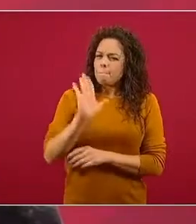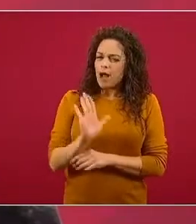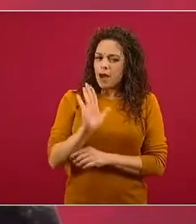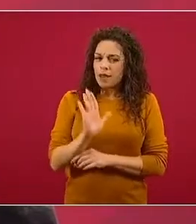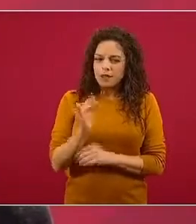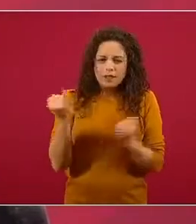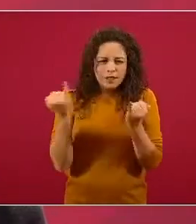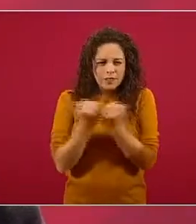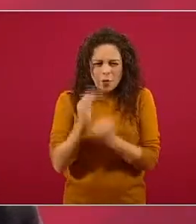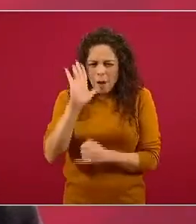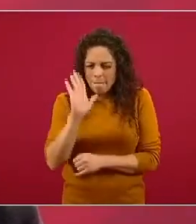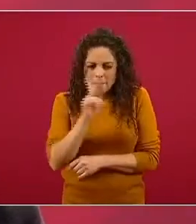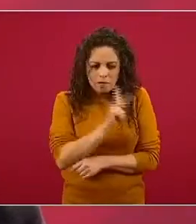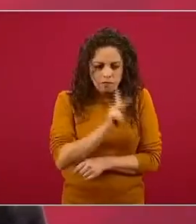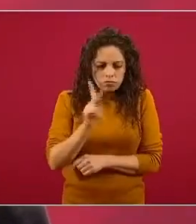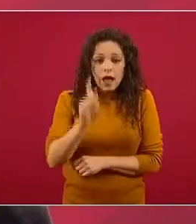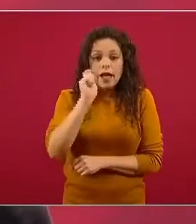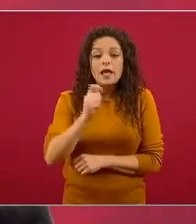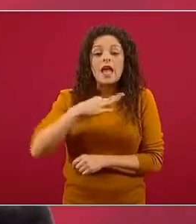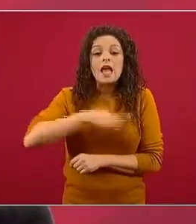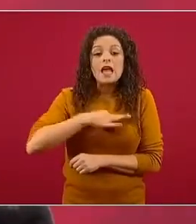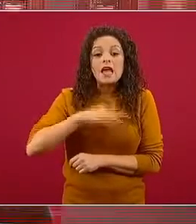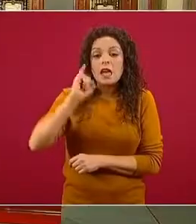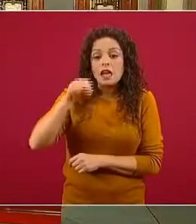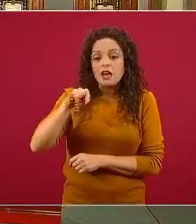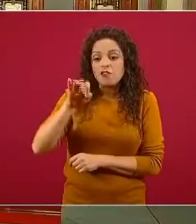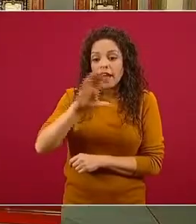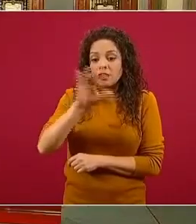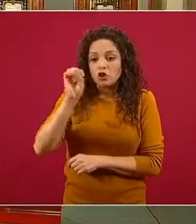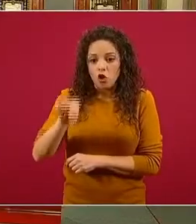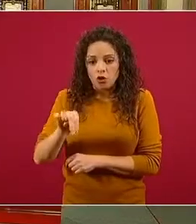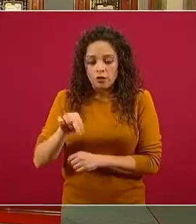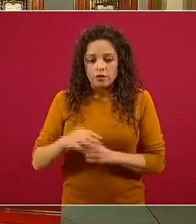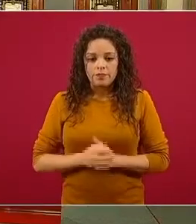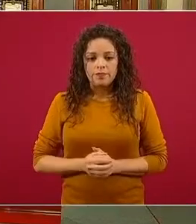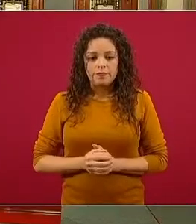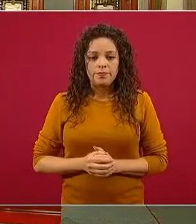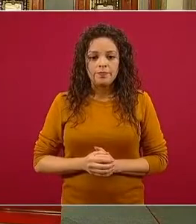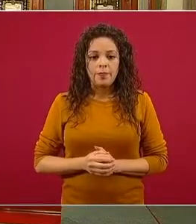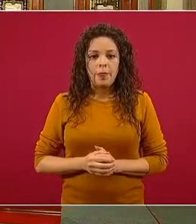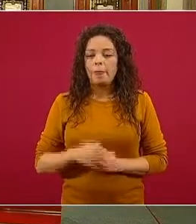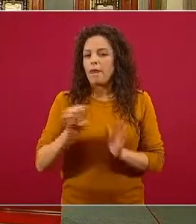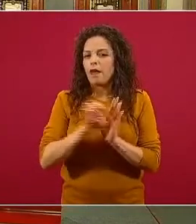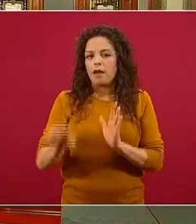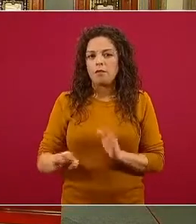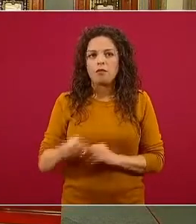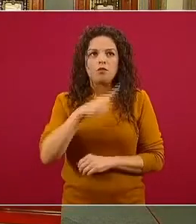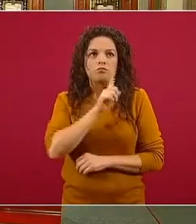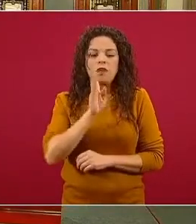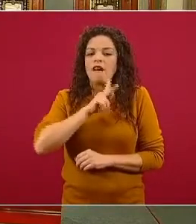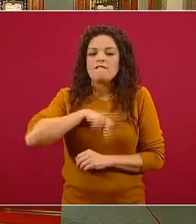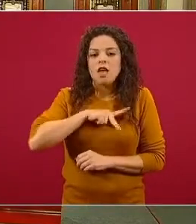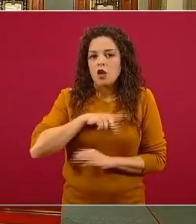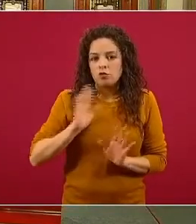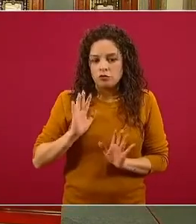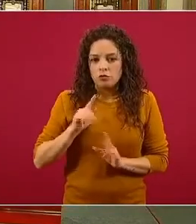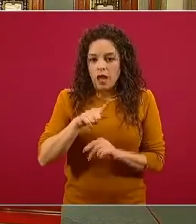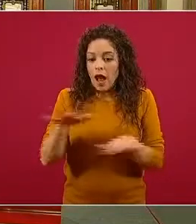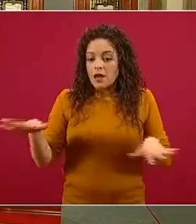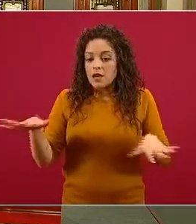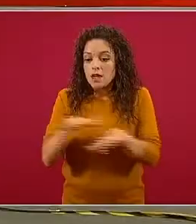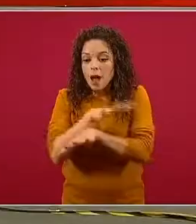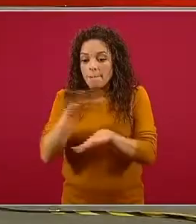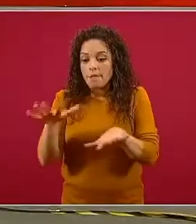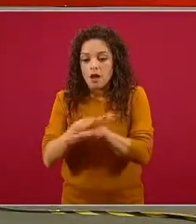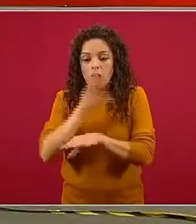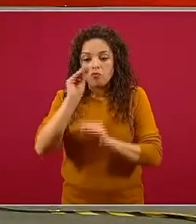infección. Clásicamente es el propio organismo, pensemos en un virus, que simplemente ha sido modificado para que